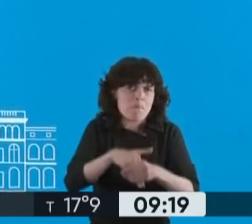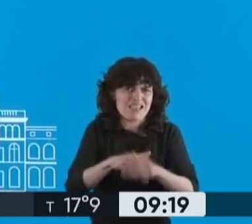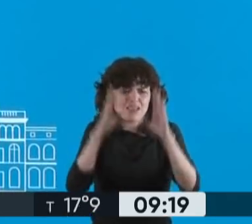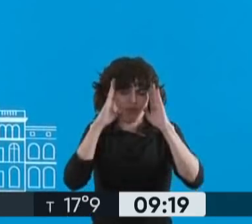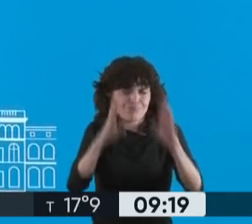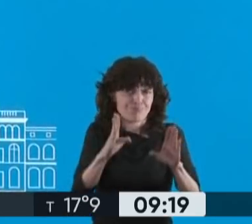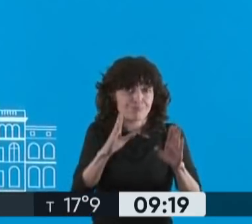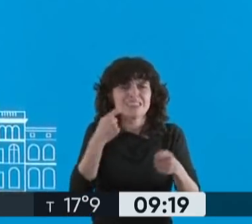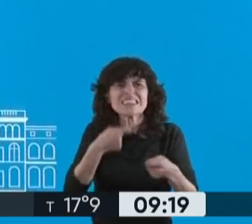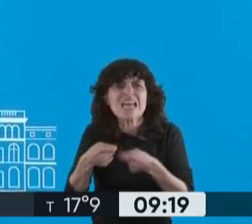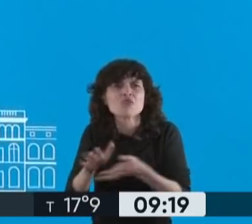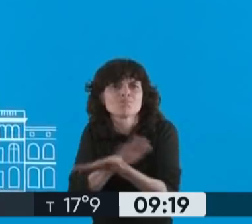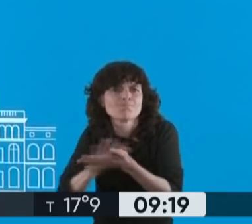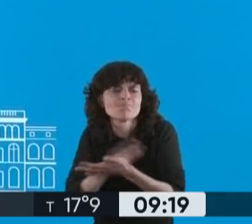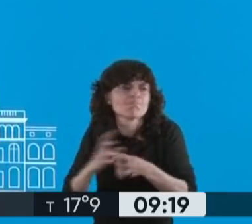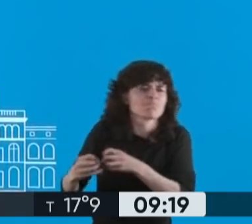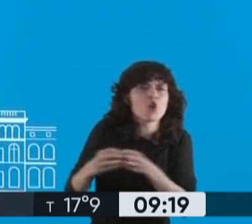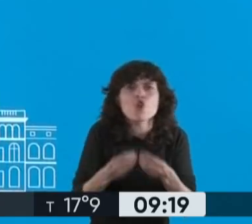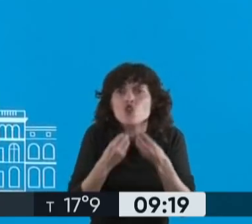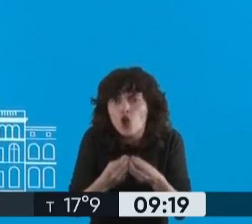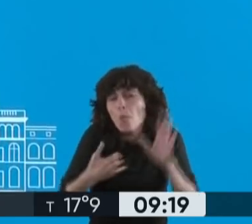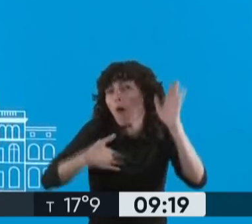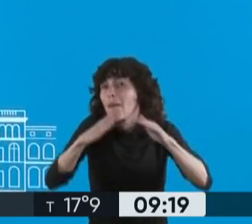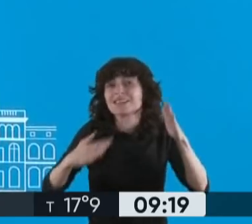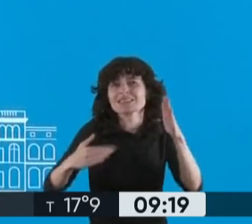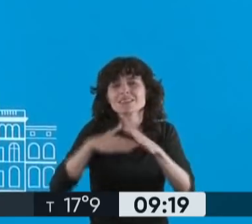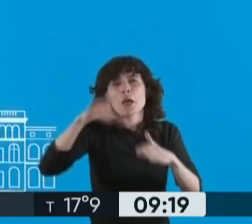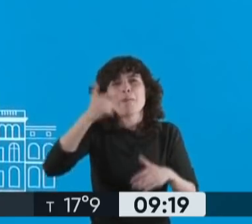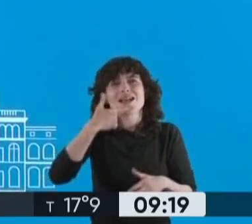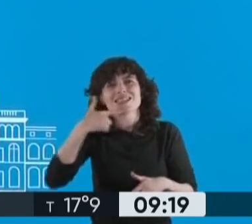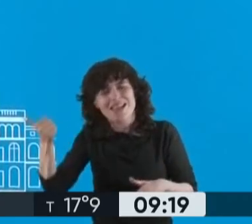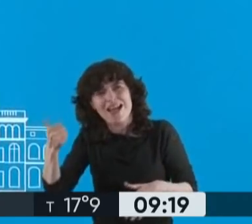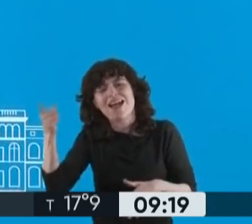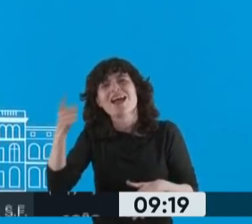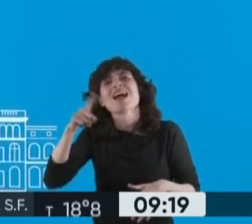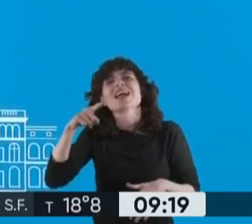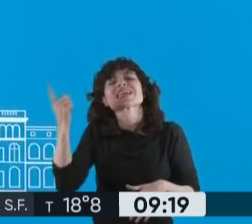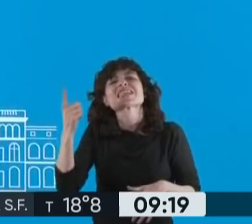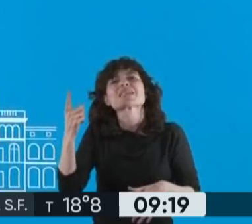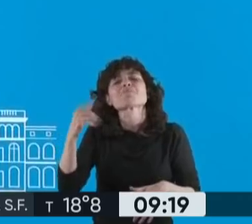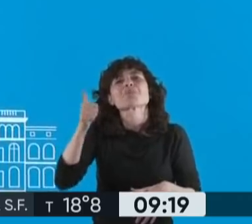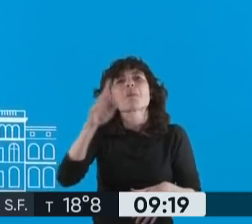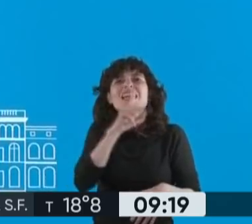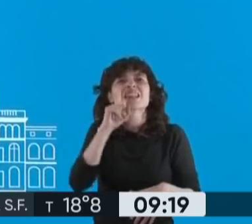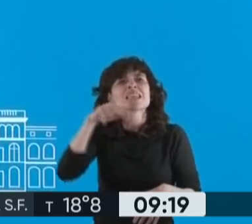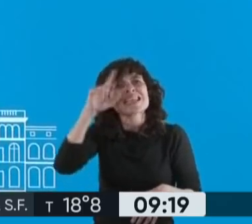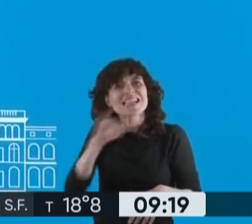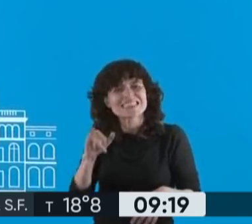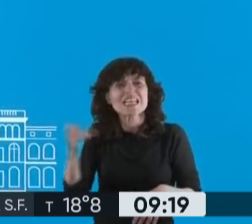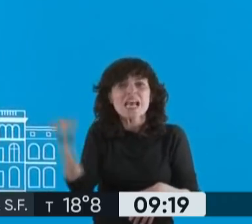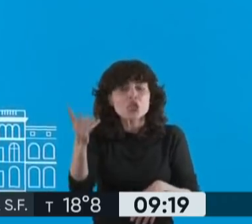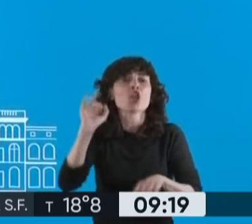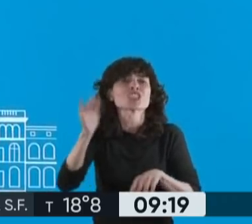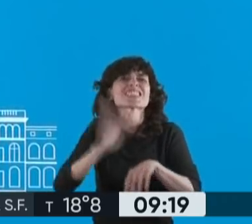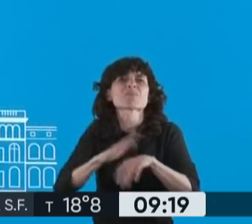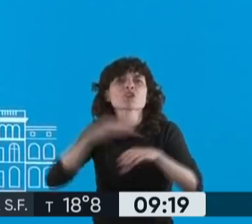las negociaciones que llevaron adelante fundamentalmente Sergio Massa y Martínez en el Congreso de la Nación, porque son quienes